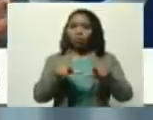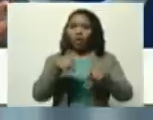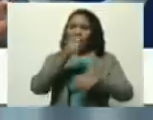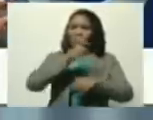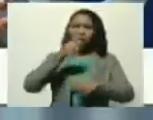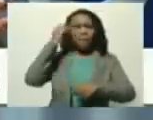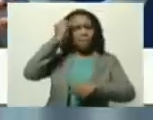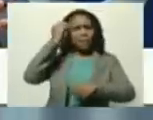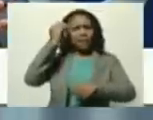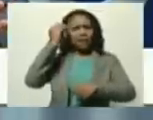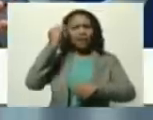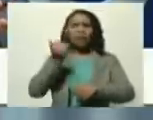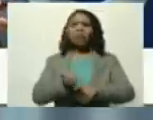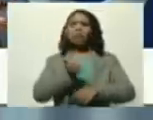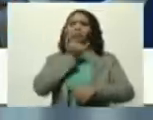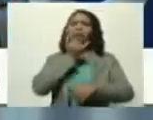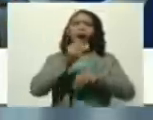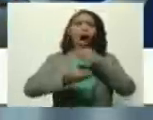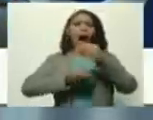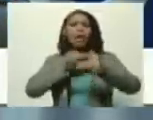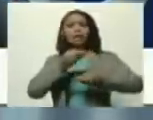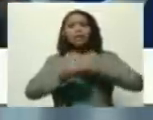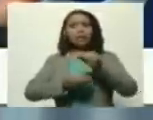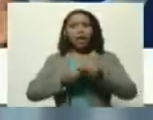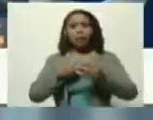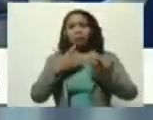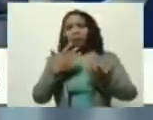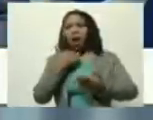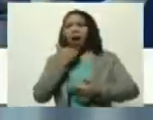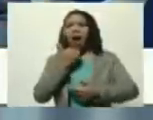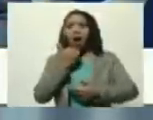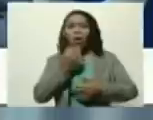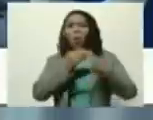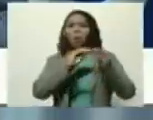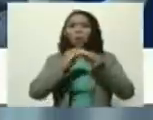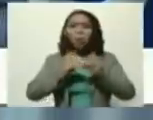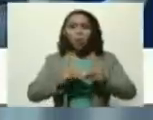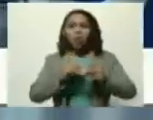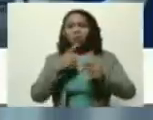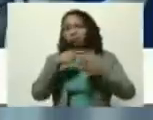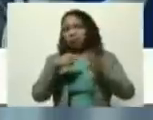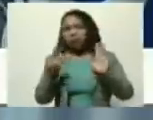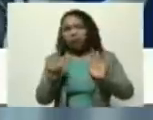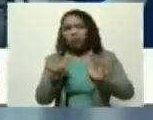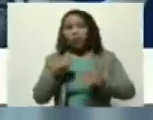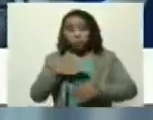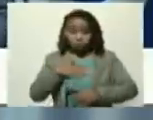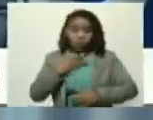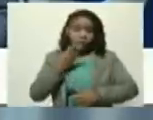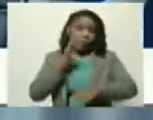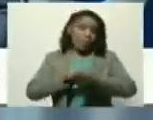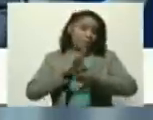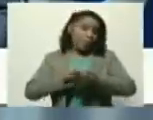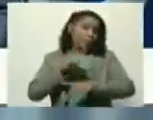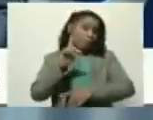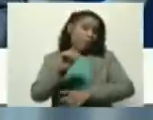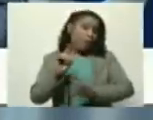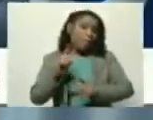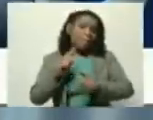cree que pudiera ser una falla originada por falta de mantenimiento, etcétera. Que pudiera eso ocurrir también,